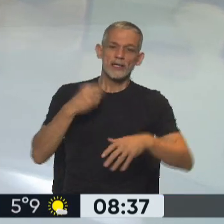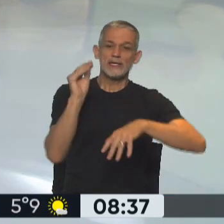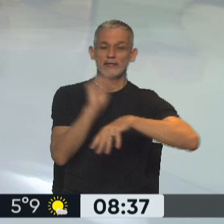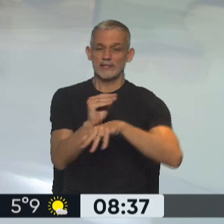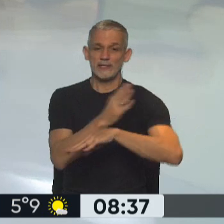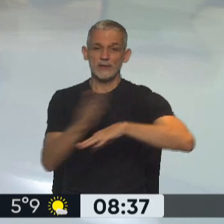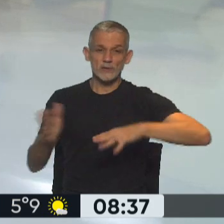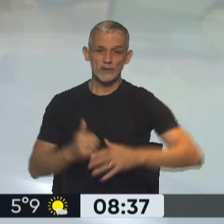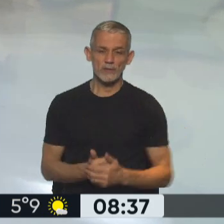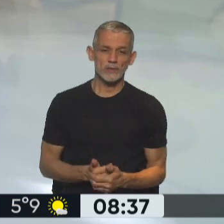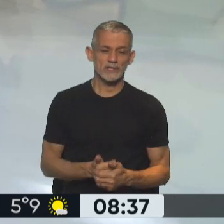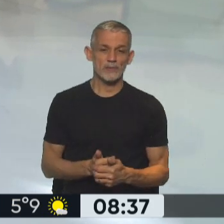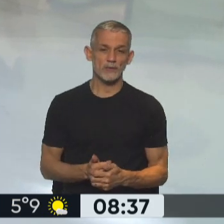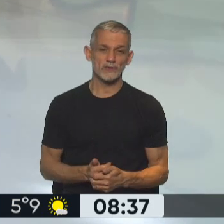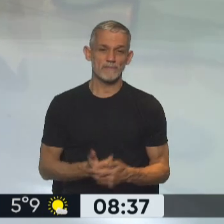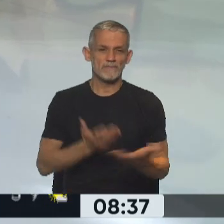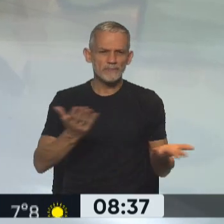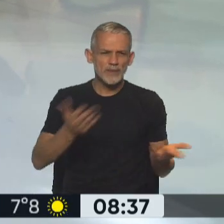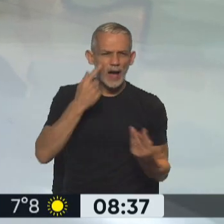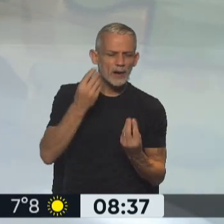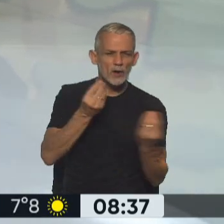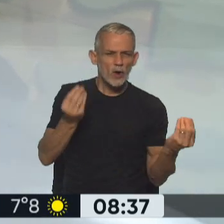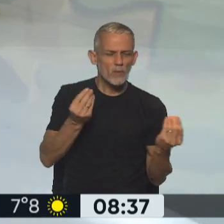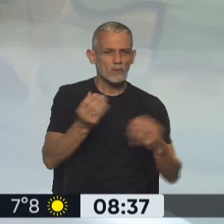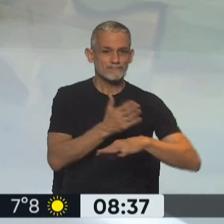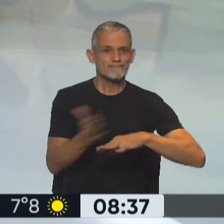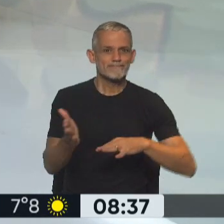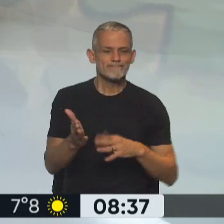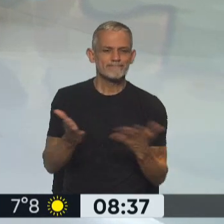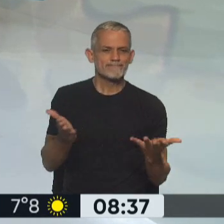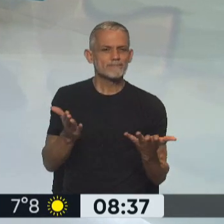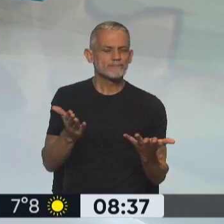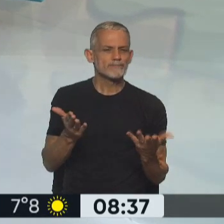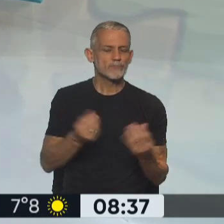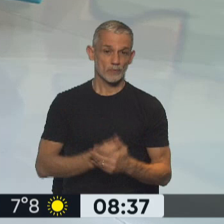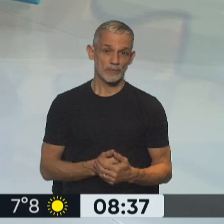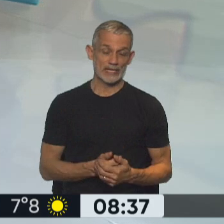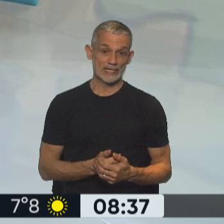un tratamiento oneroso solamente para pacientes ricos? Ese panorama, a ver.